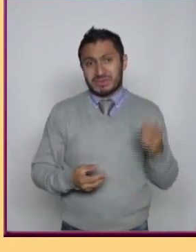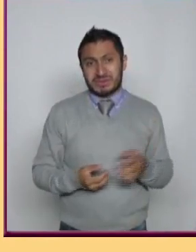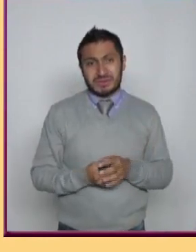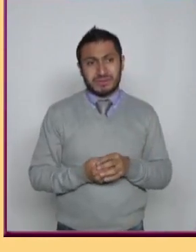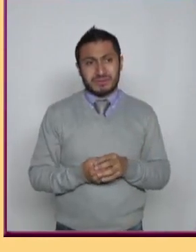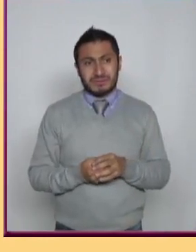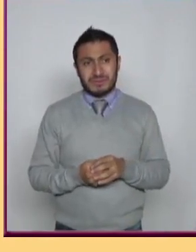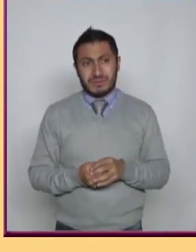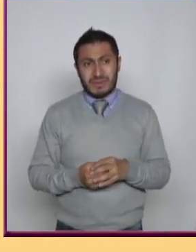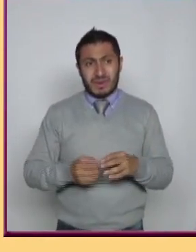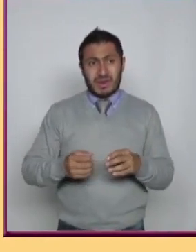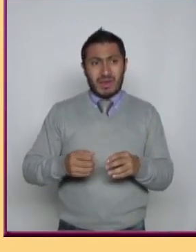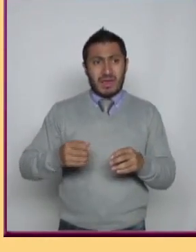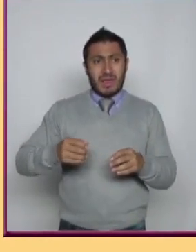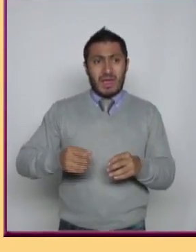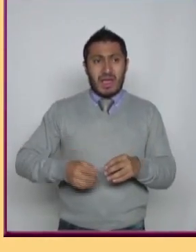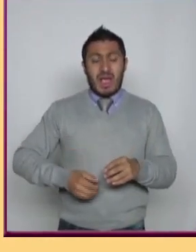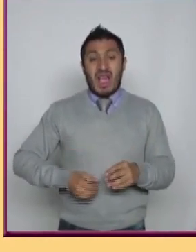abuso o violencia sexual,